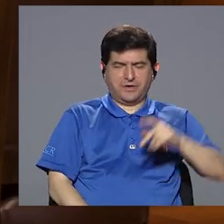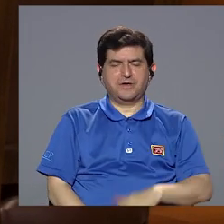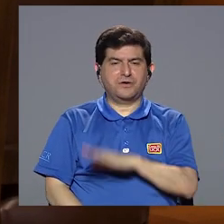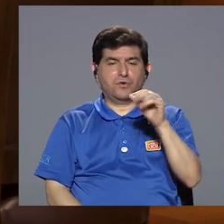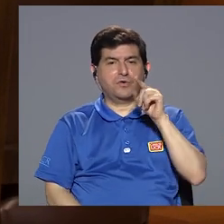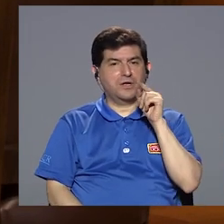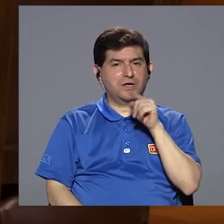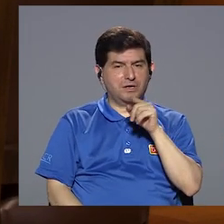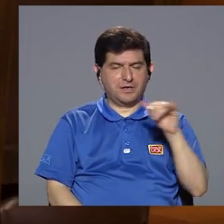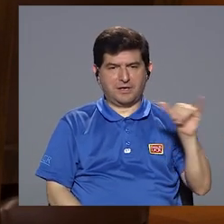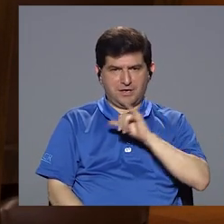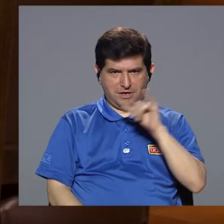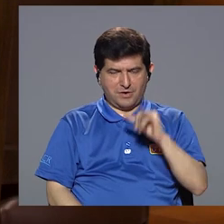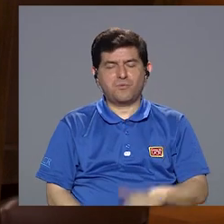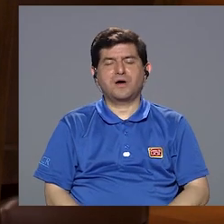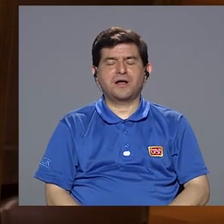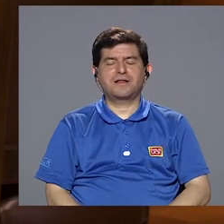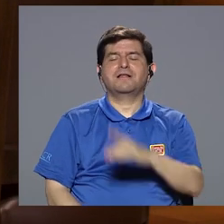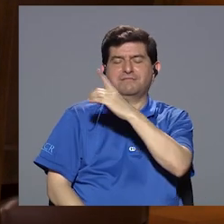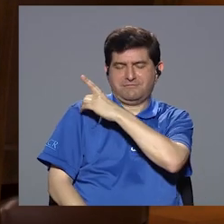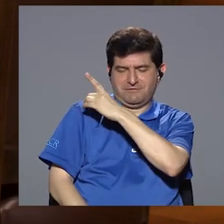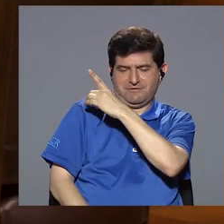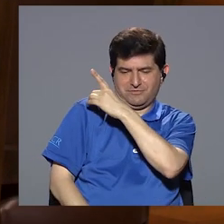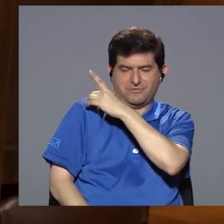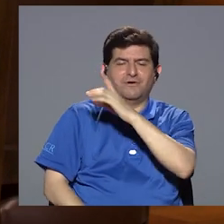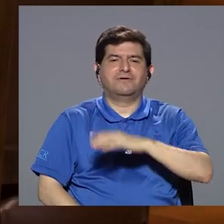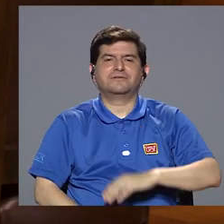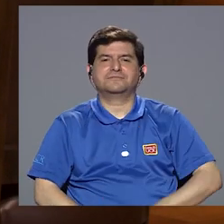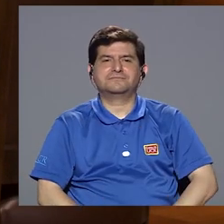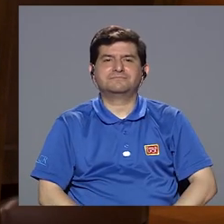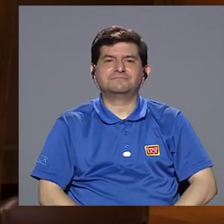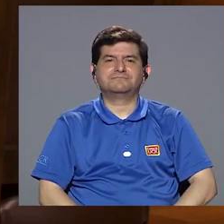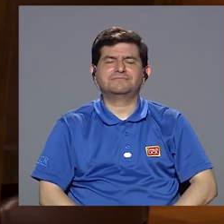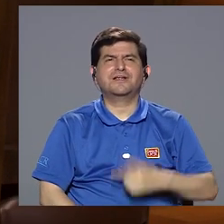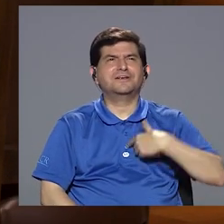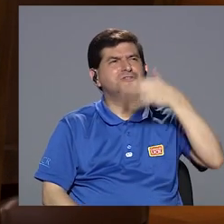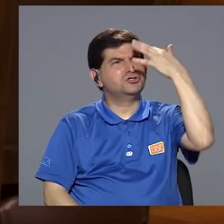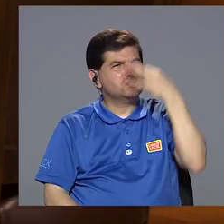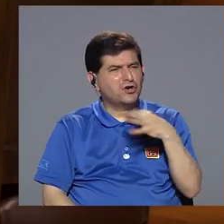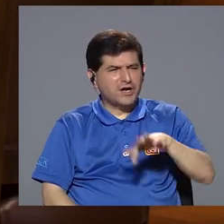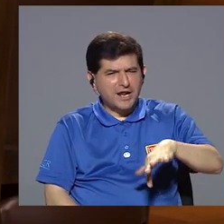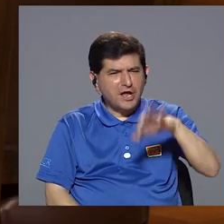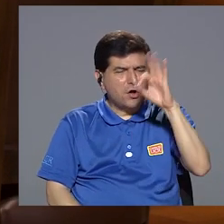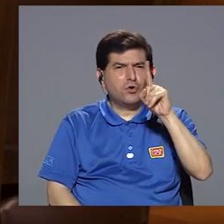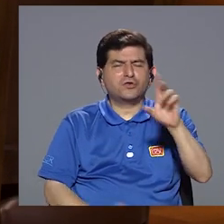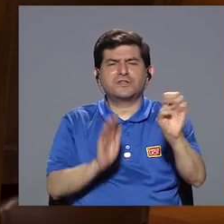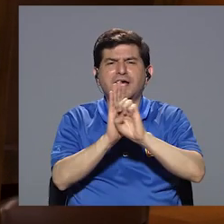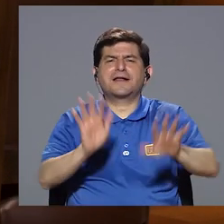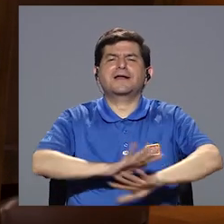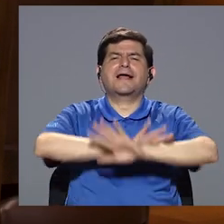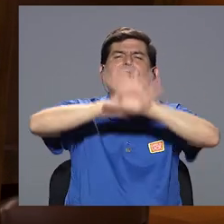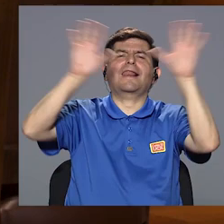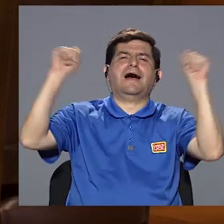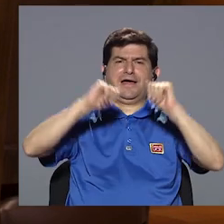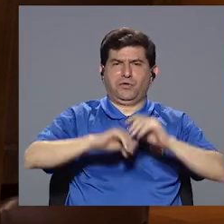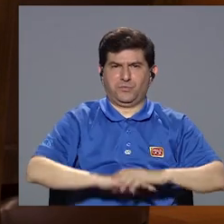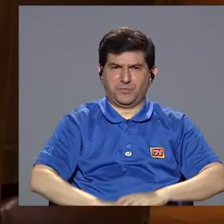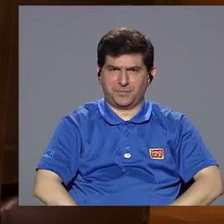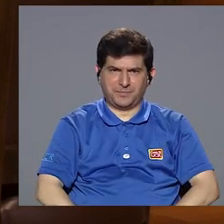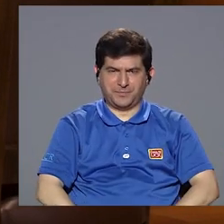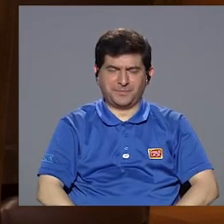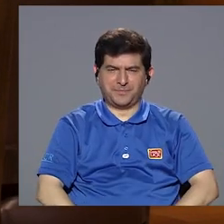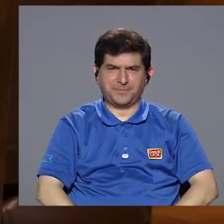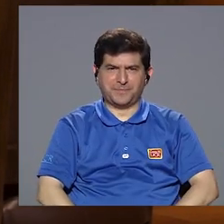picado y del cual también se también ha sido director creo que encontramos un ejemplo muy claro de